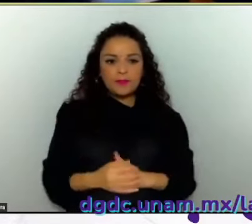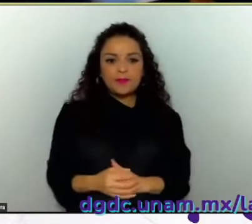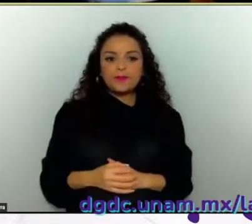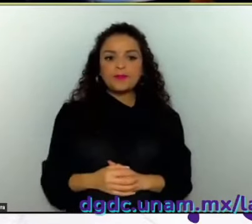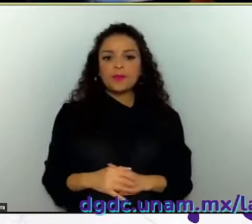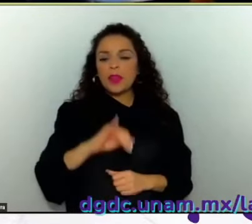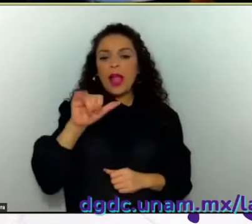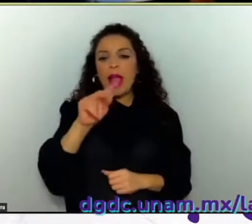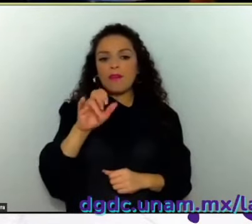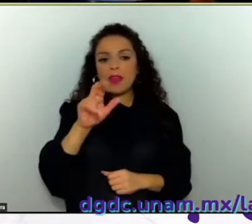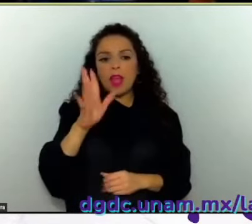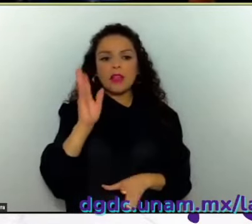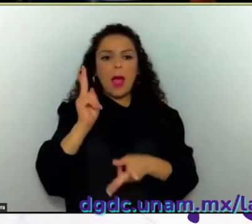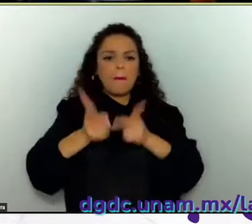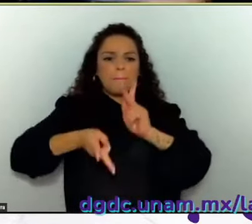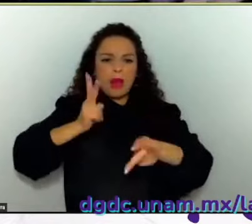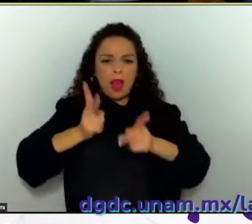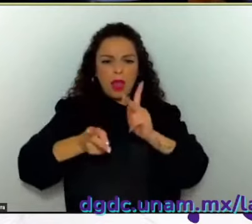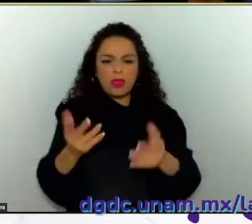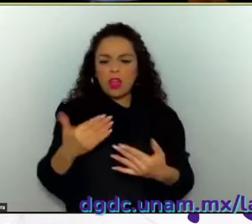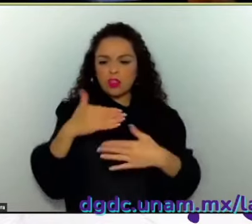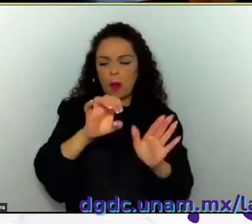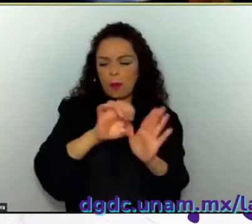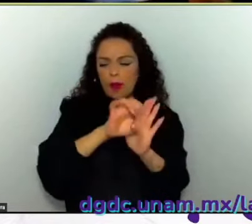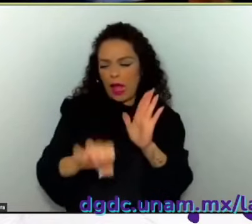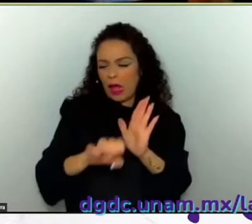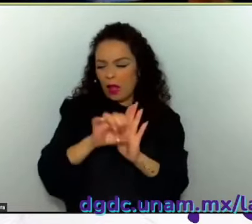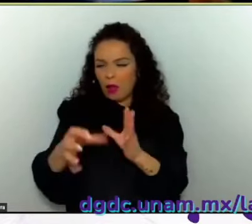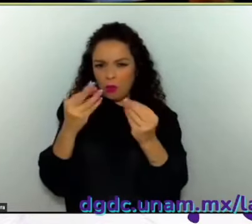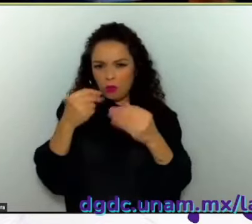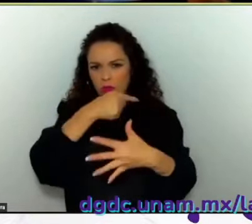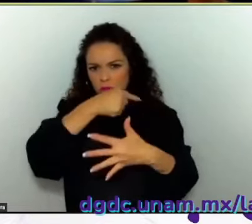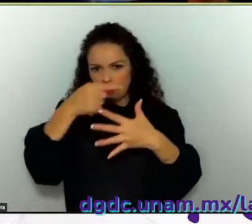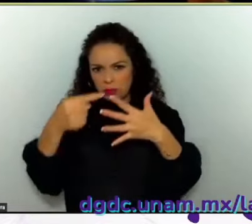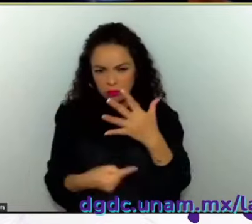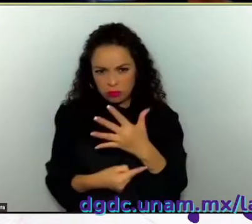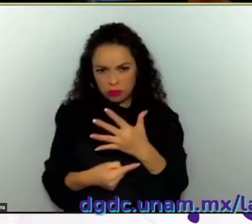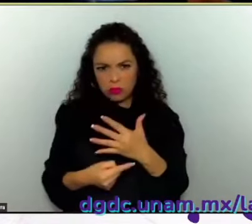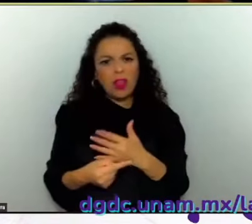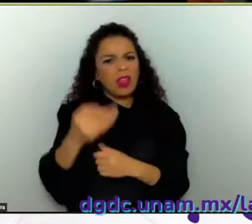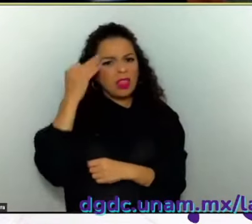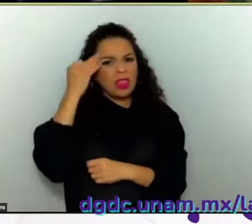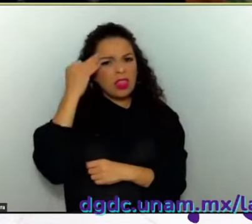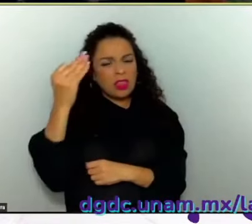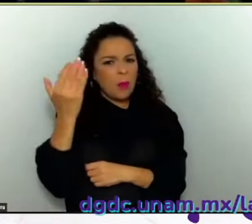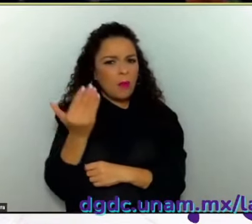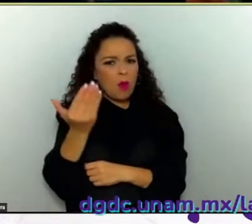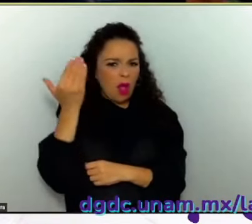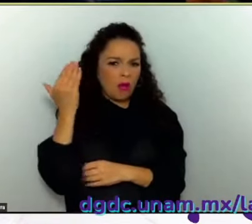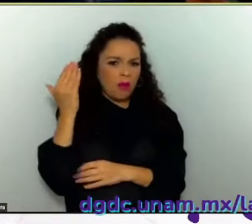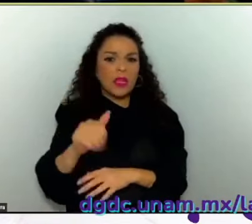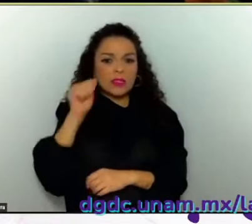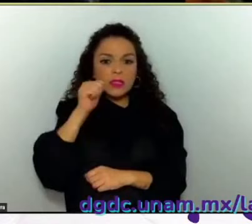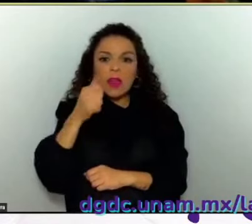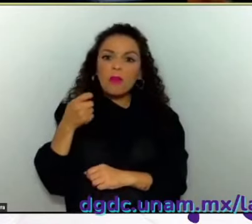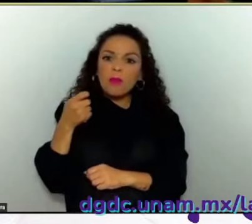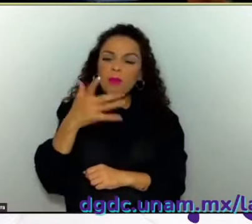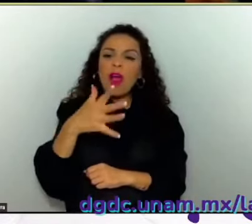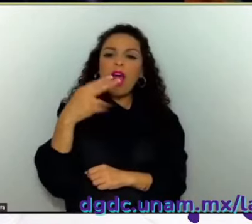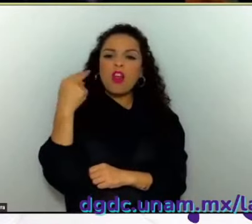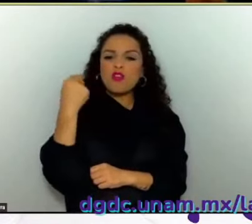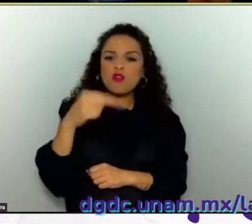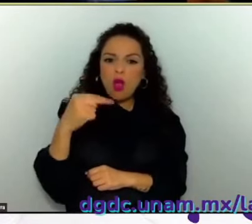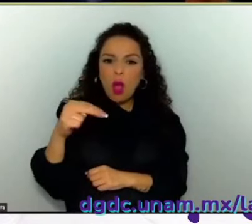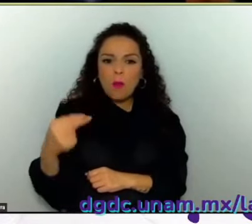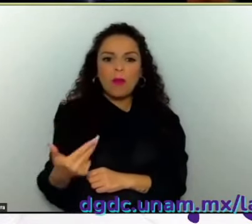platicamos, ya vimos varios ejemplos de que hubo una época en la que era común hablar de estos grandes nombres, ¿no? O sea, tenemos un